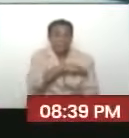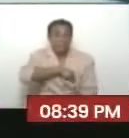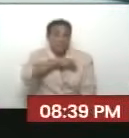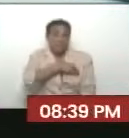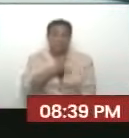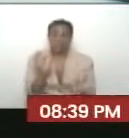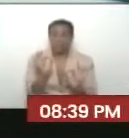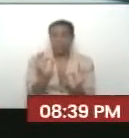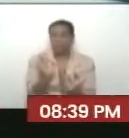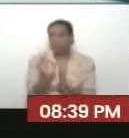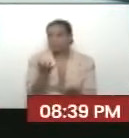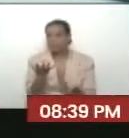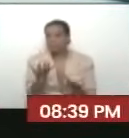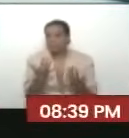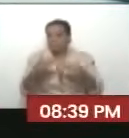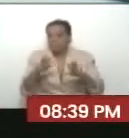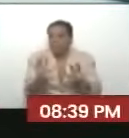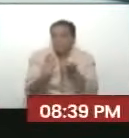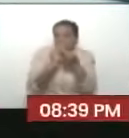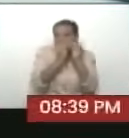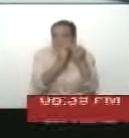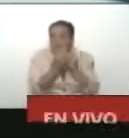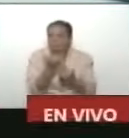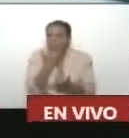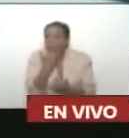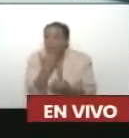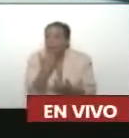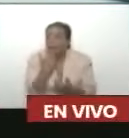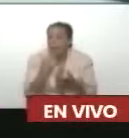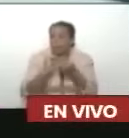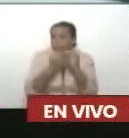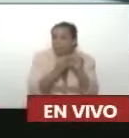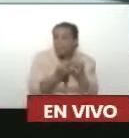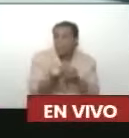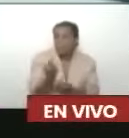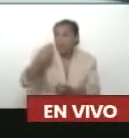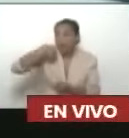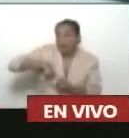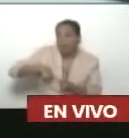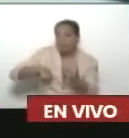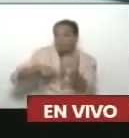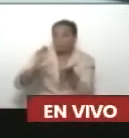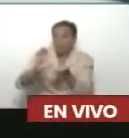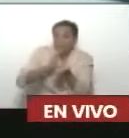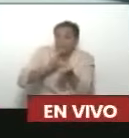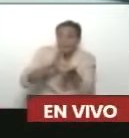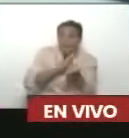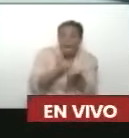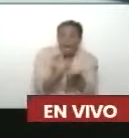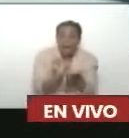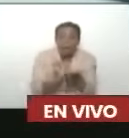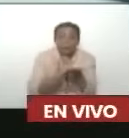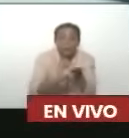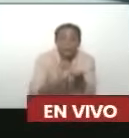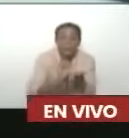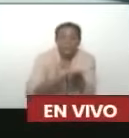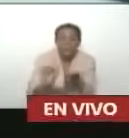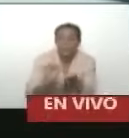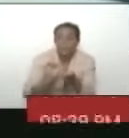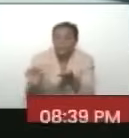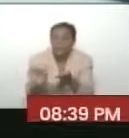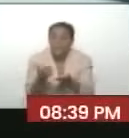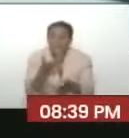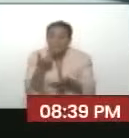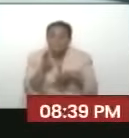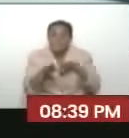hemos defendido, nos hemos parapeteado. Con lo poco que ingresa, todavía poco, que se irá mejorando,